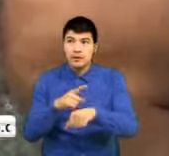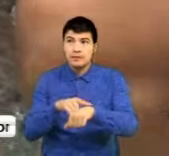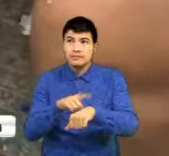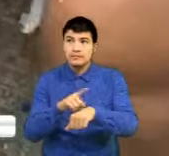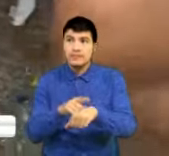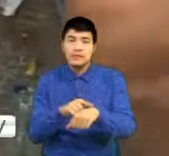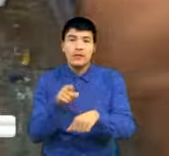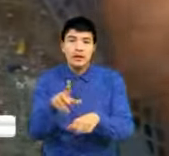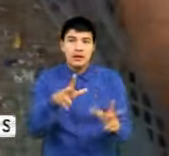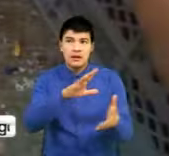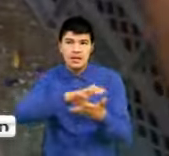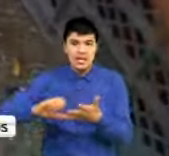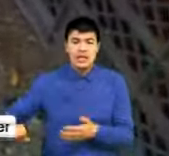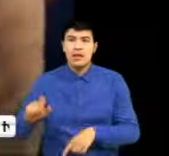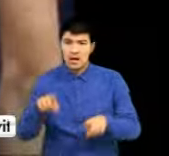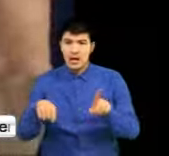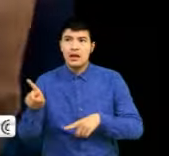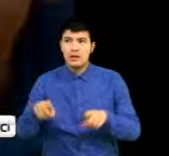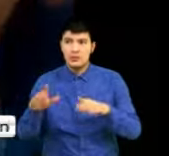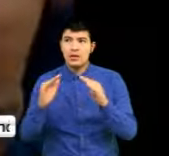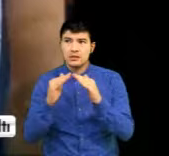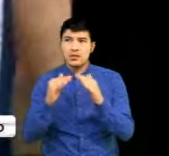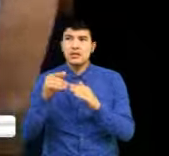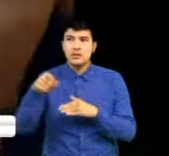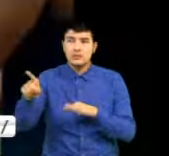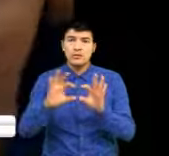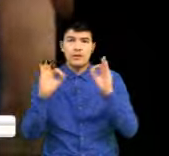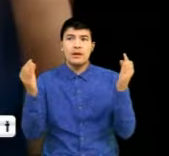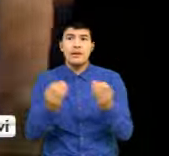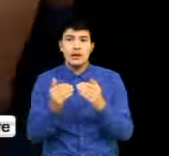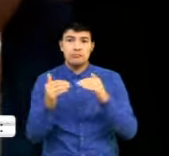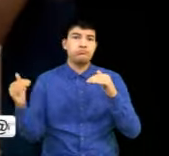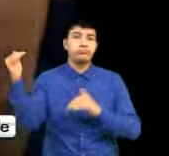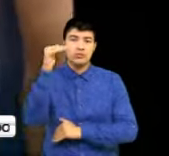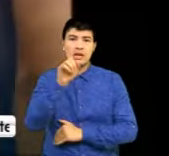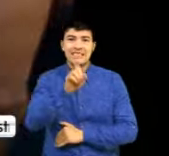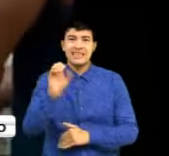a la extinción de dominio sobre varias propiedades de esta familia, que suman más de 600 millones de pesos.